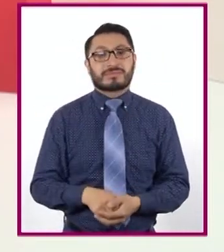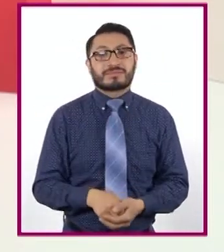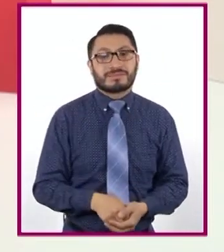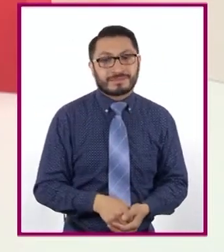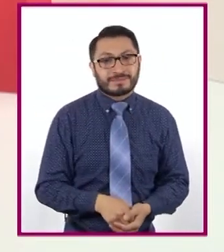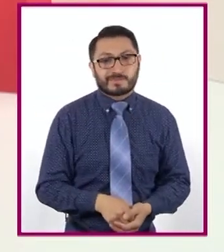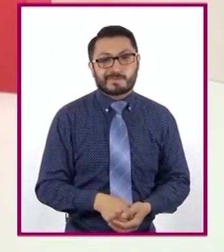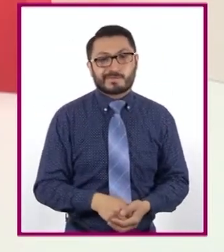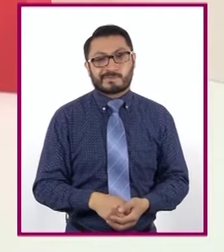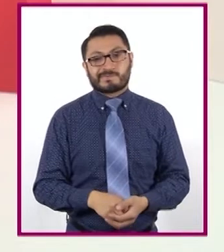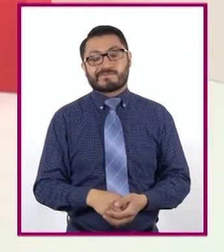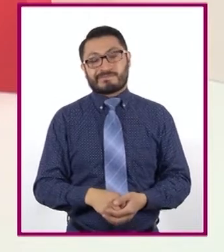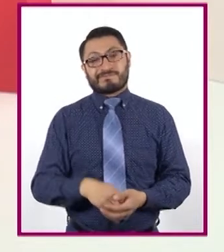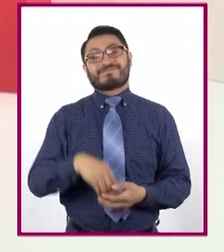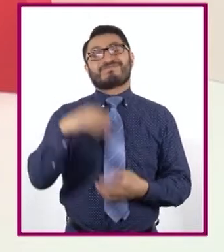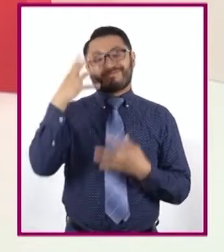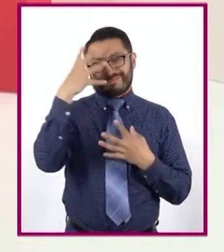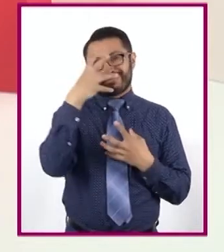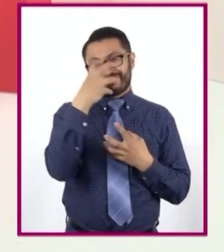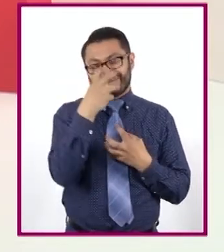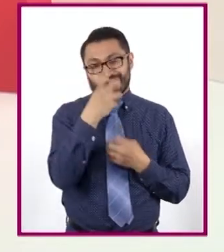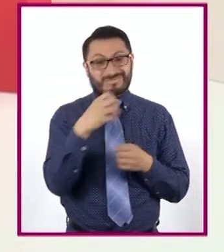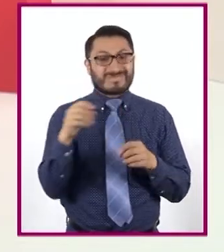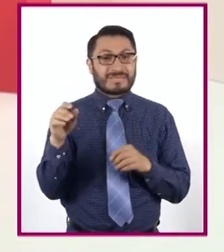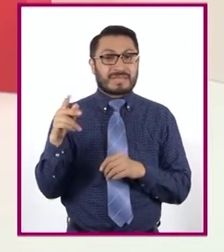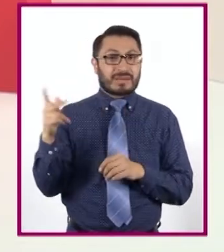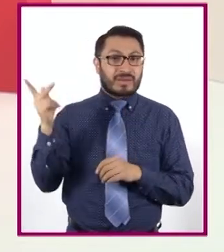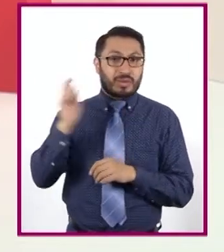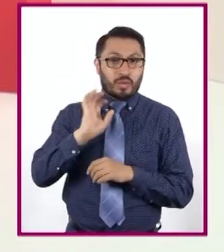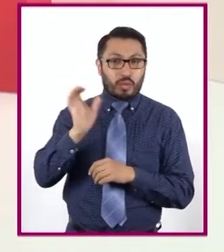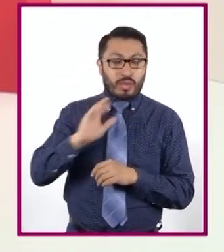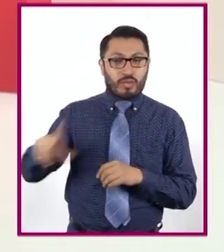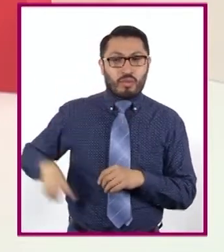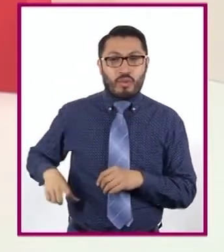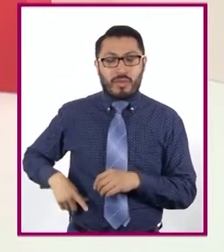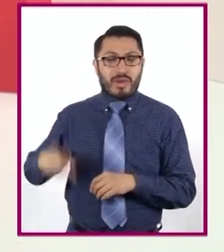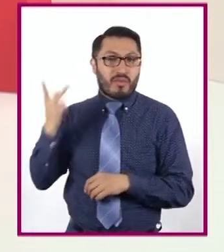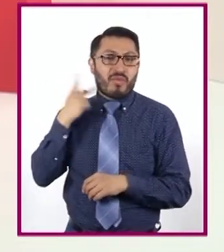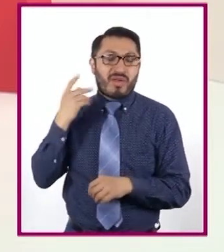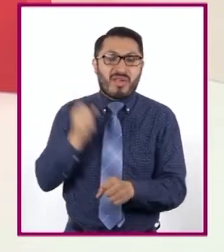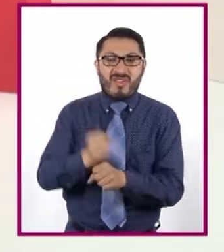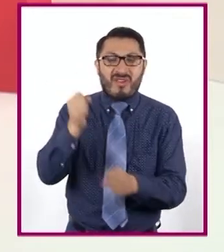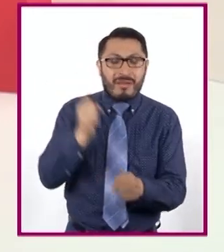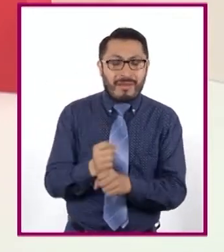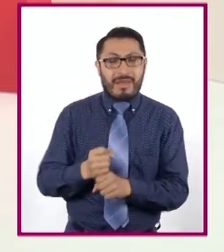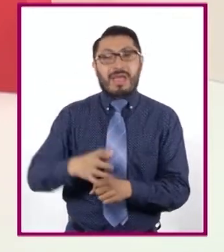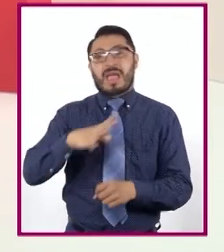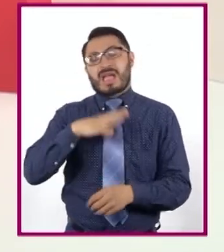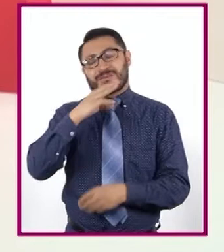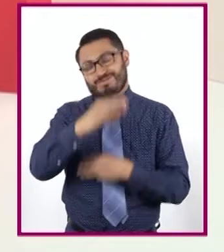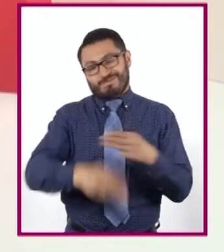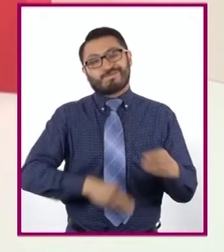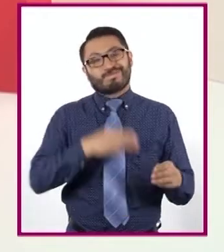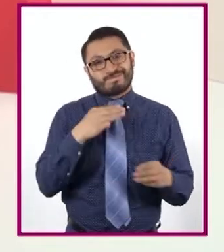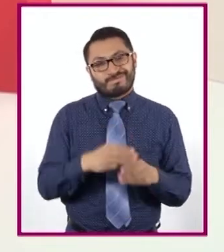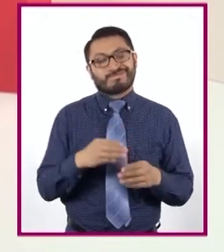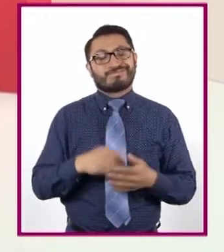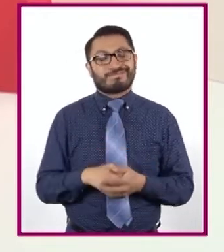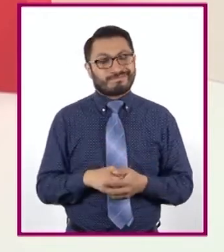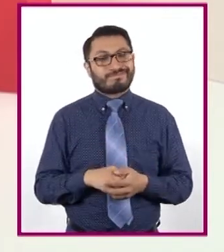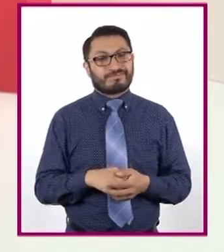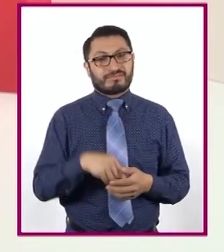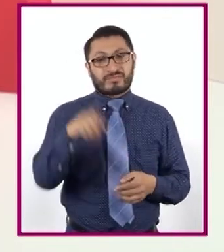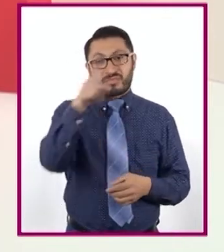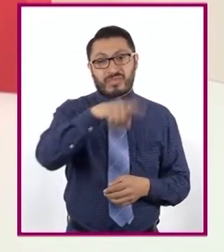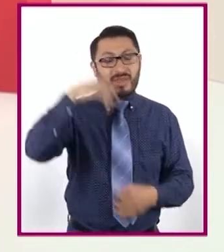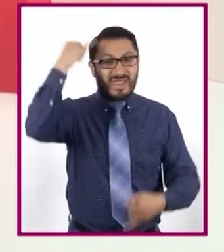Lamentablemente, los desplazamientos por motivos políticos o de violencia están presentes en varias partes del mundo. Imaginen